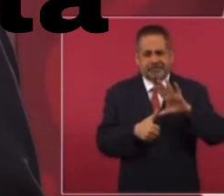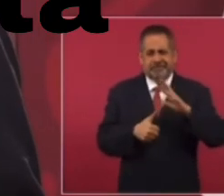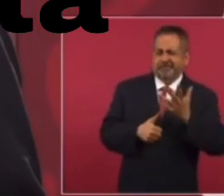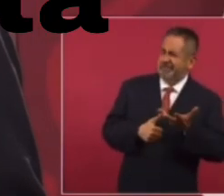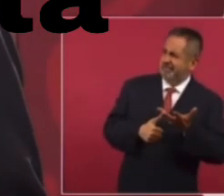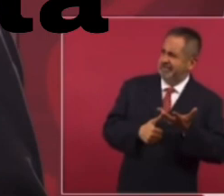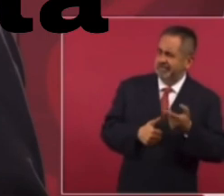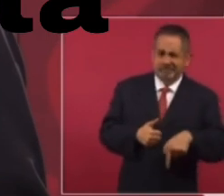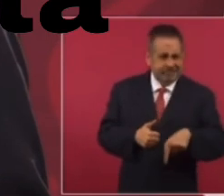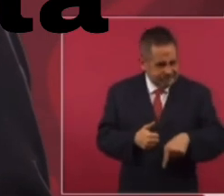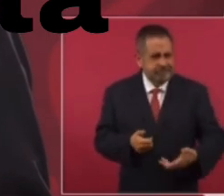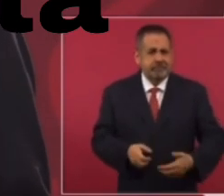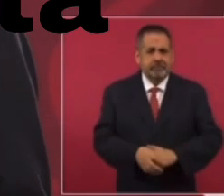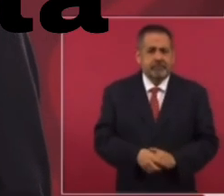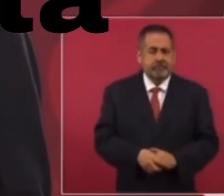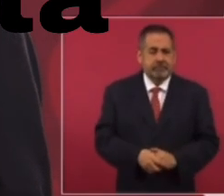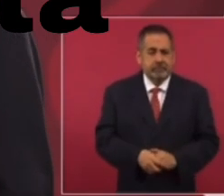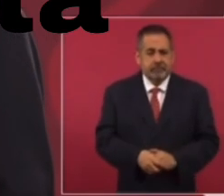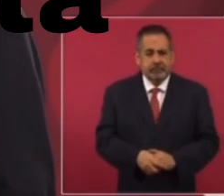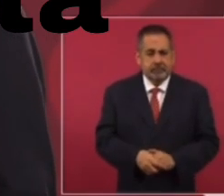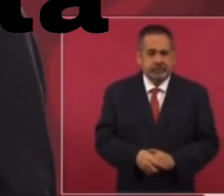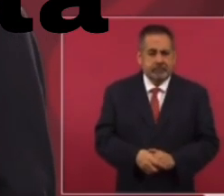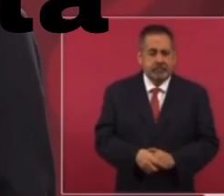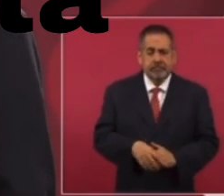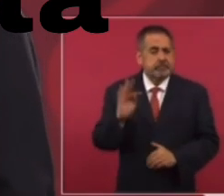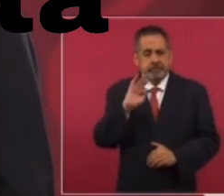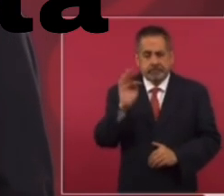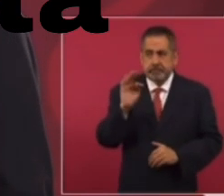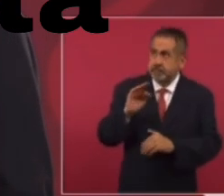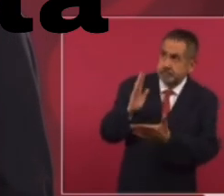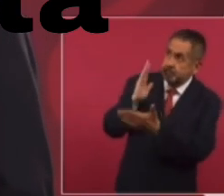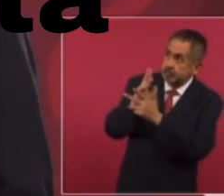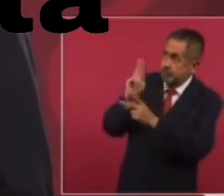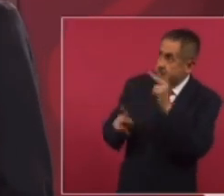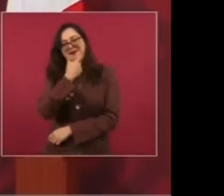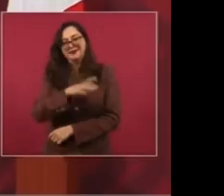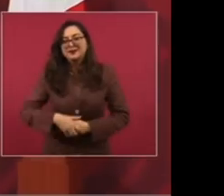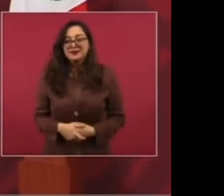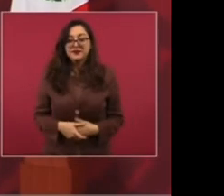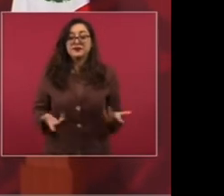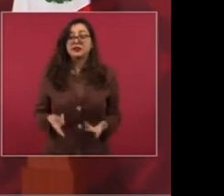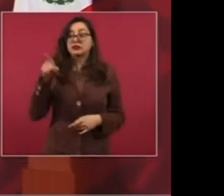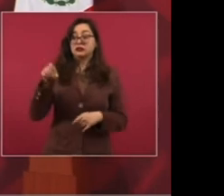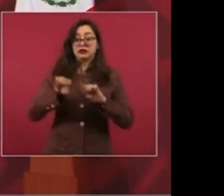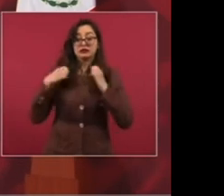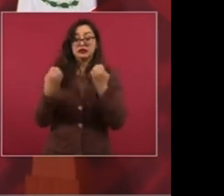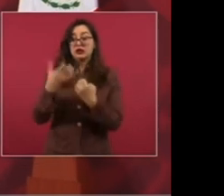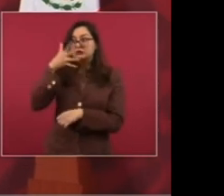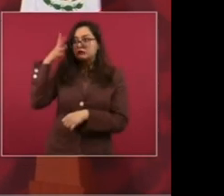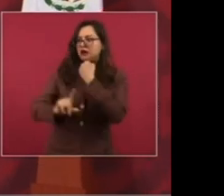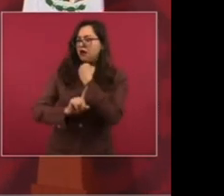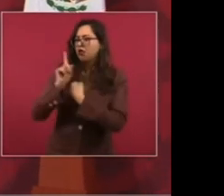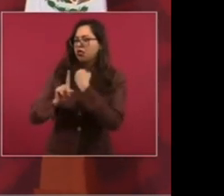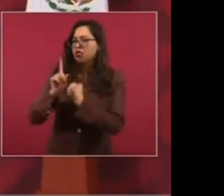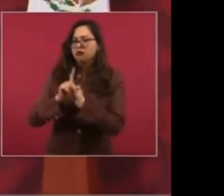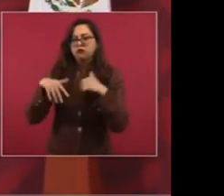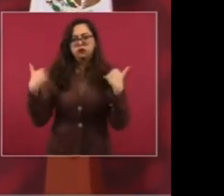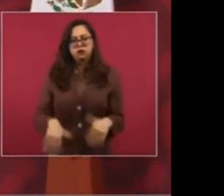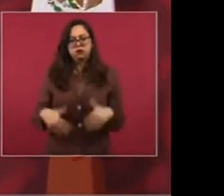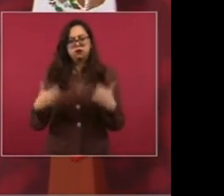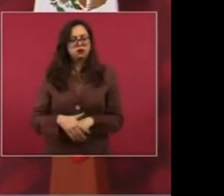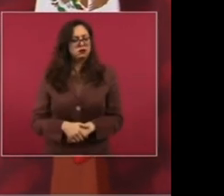y no entraron a ver el show de bad Bunny aprovecho para decirlo No porque él